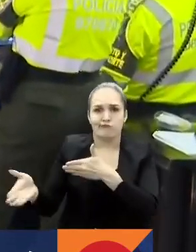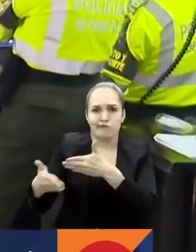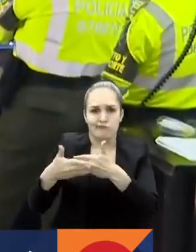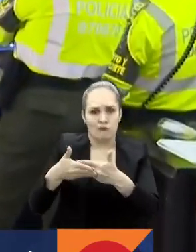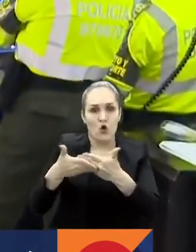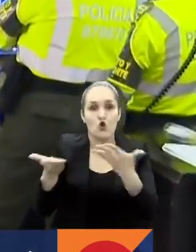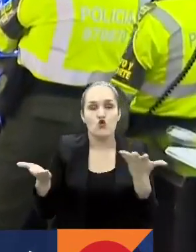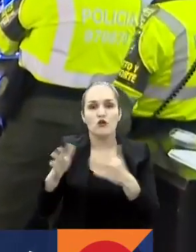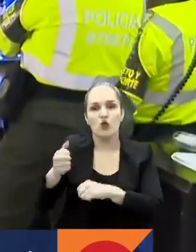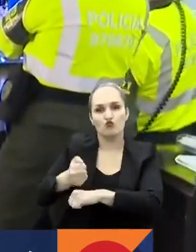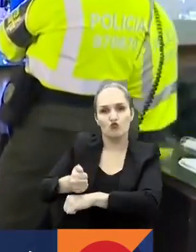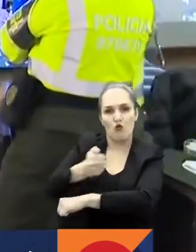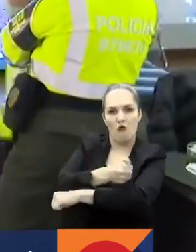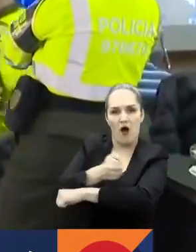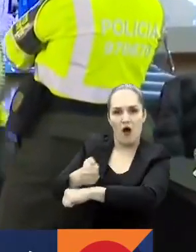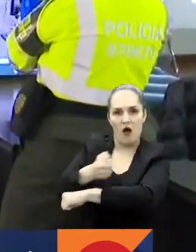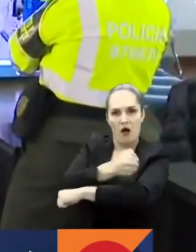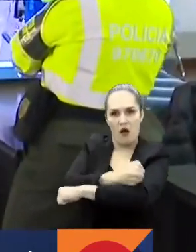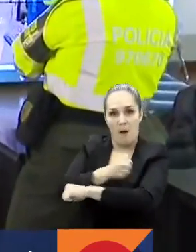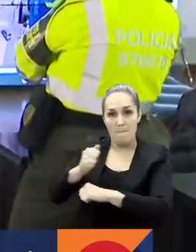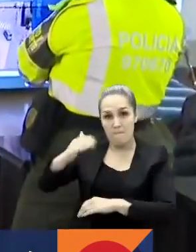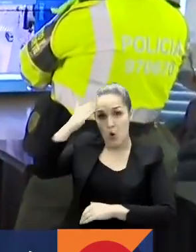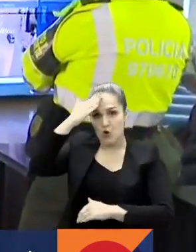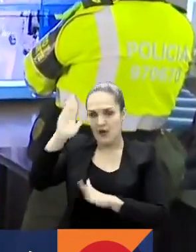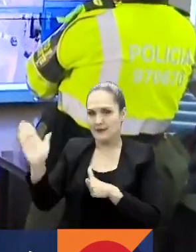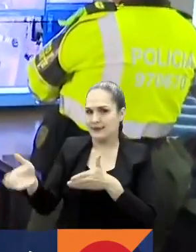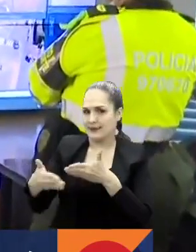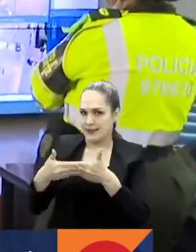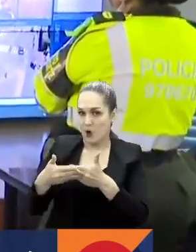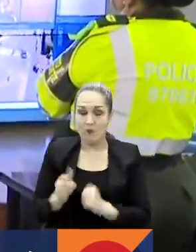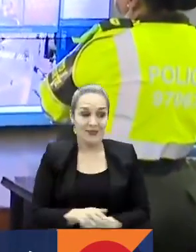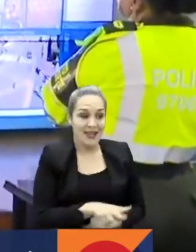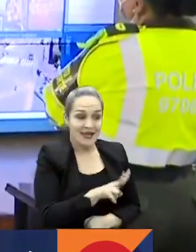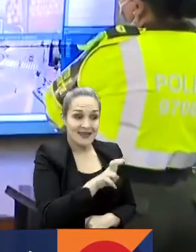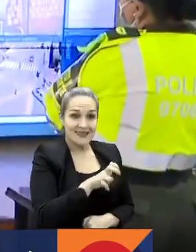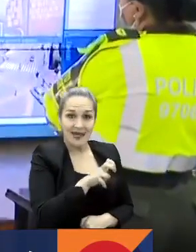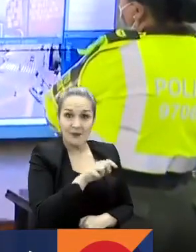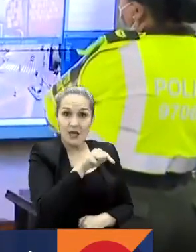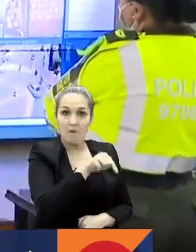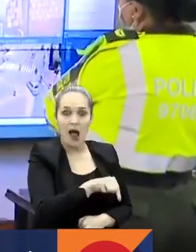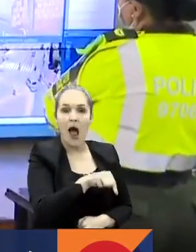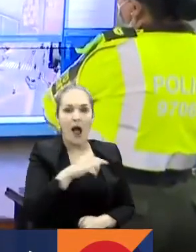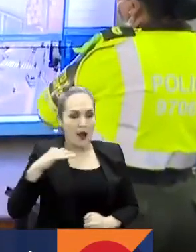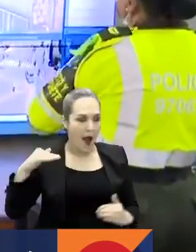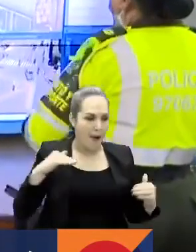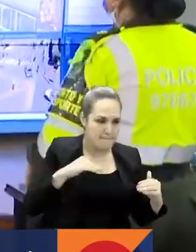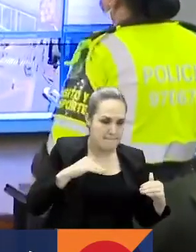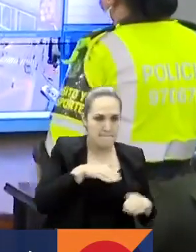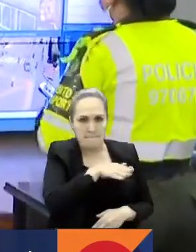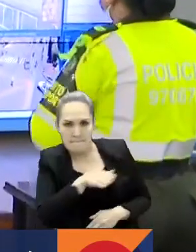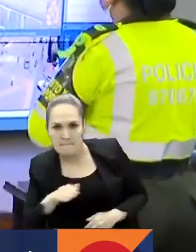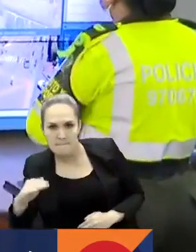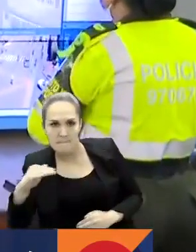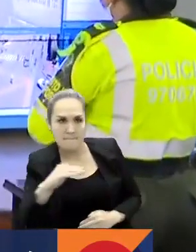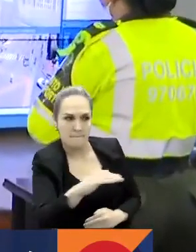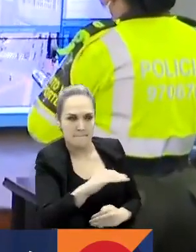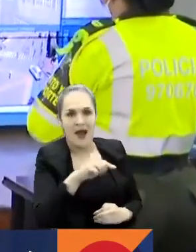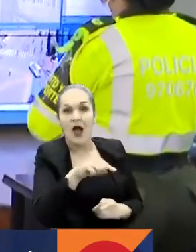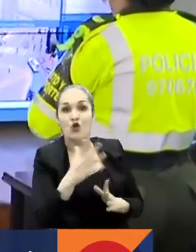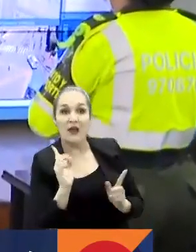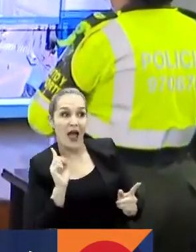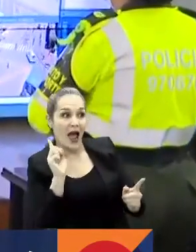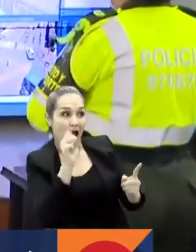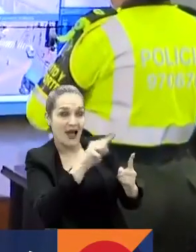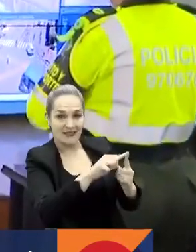portal de Suba en este momento. En la carrera séptima, la flota dual hace desvíos en el sentido sur-norte. Hasta